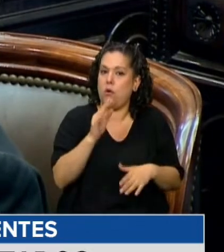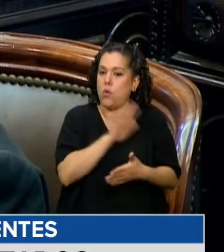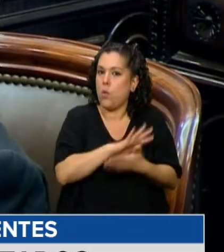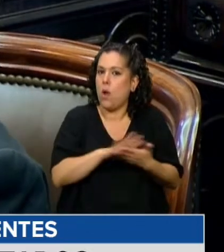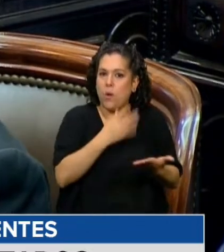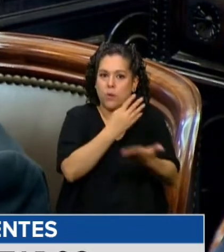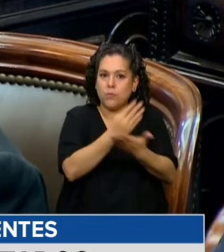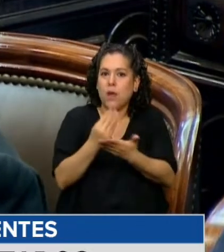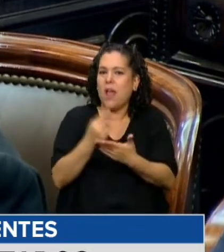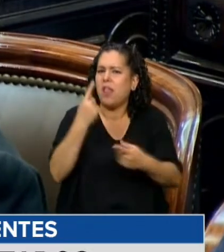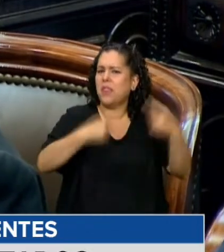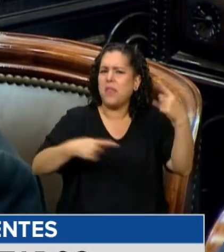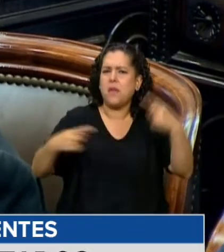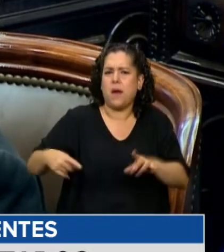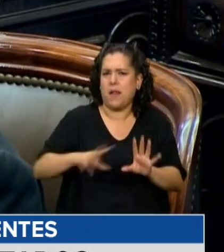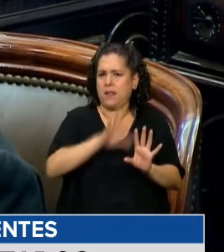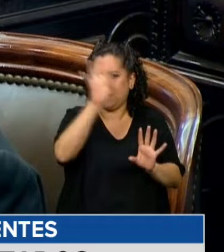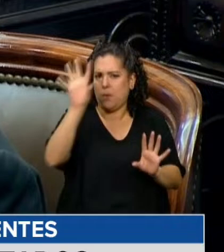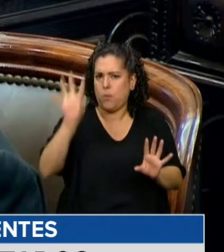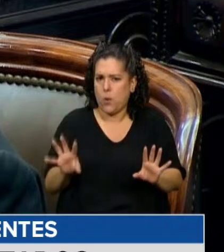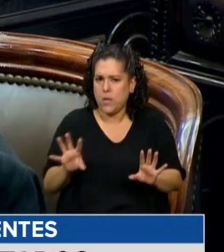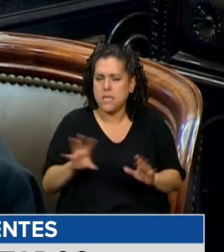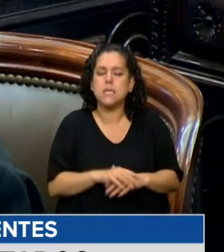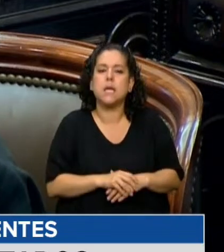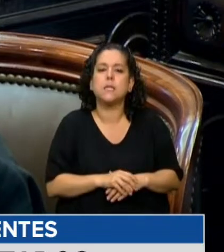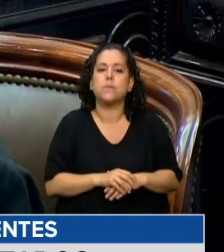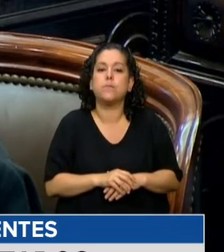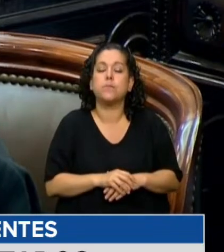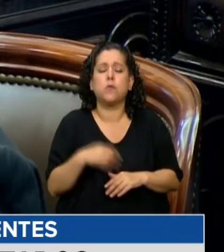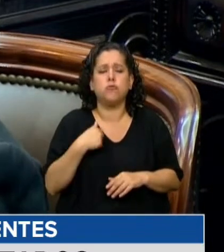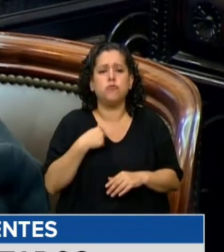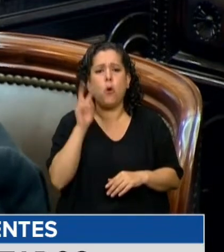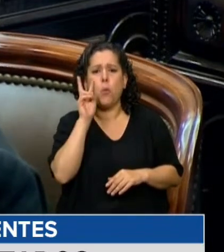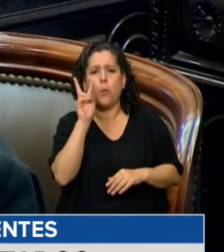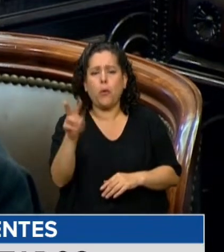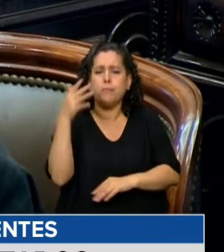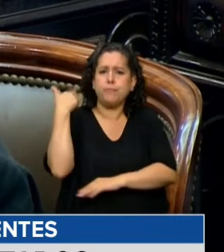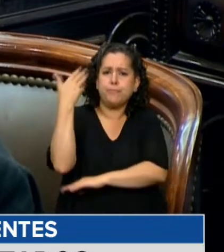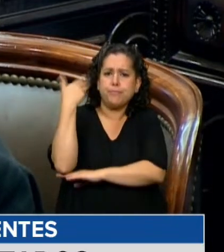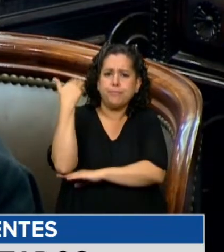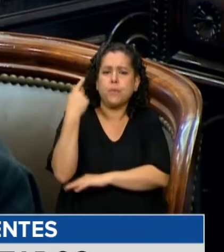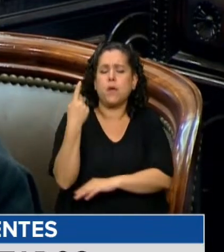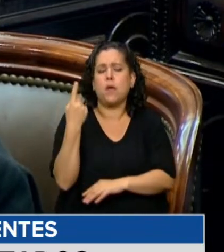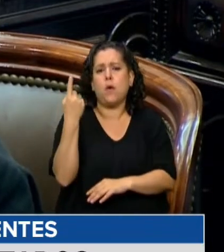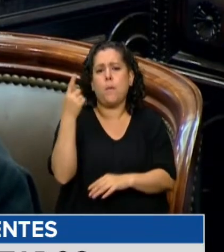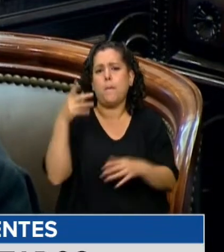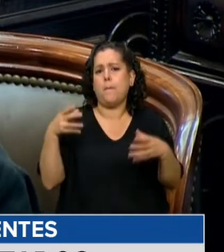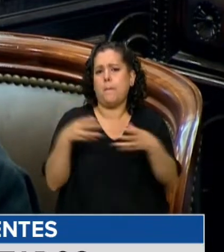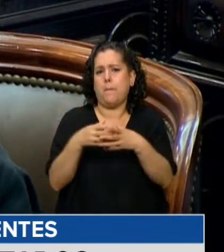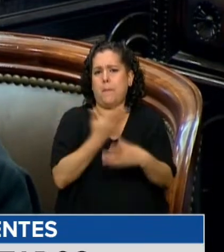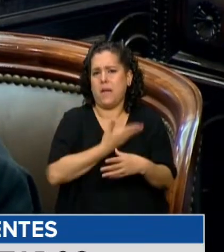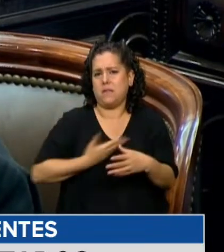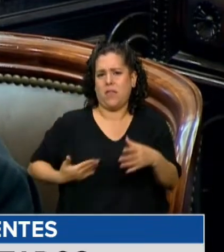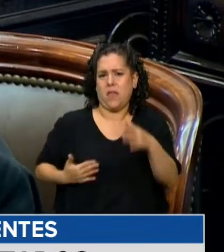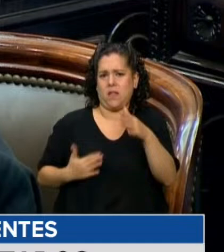acá por distintas provincias. Lo escuché atentamente a uno de los presidentes de bloque hablar